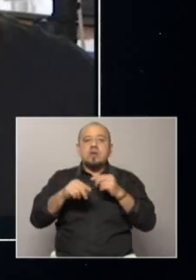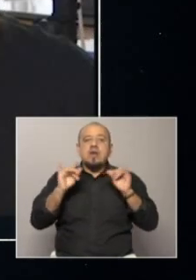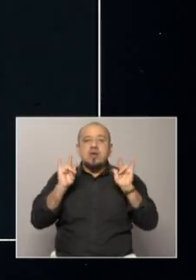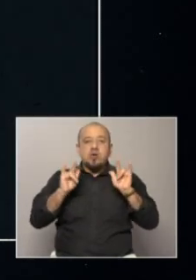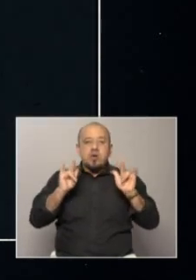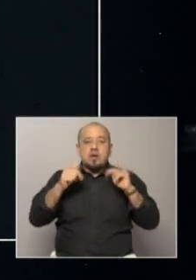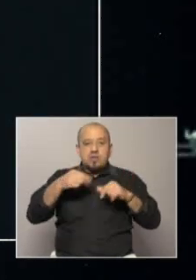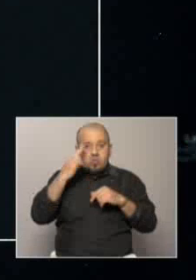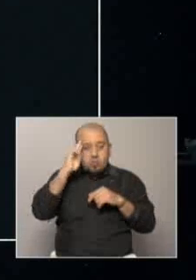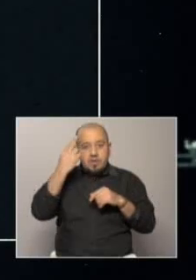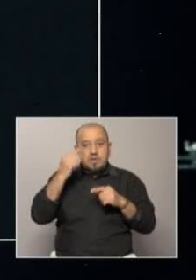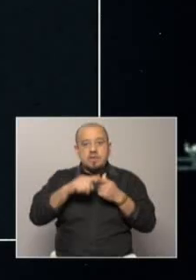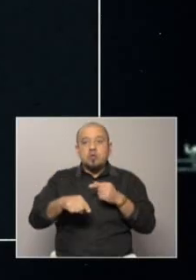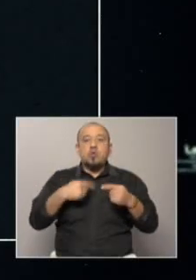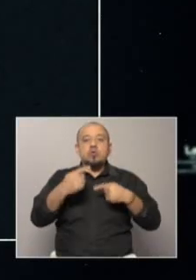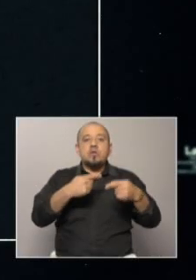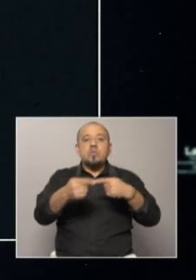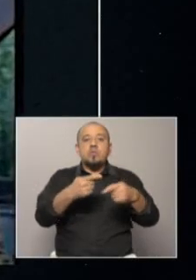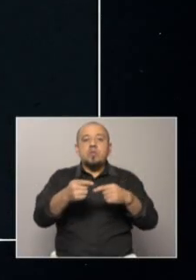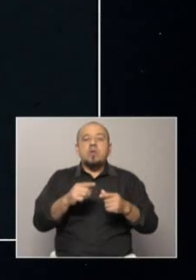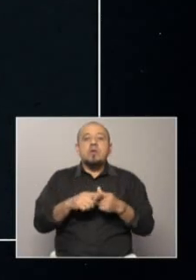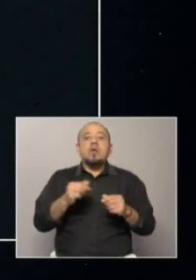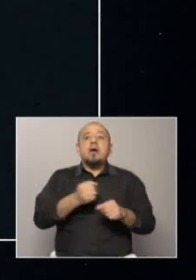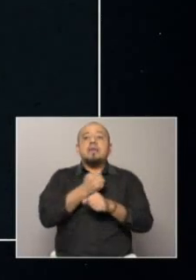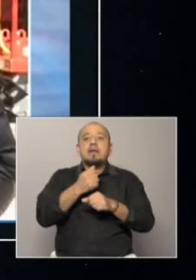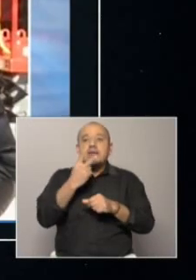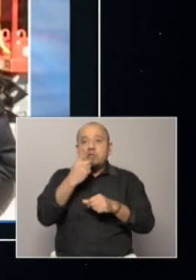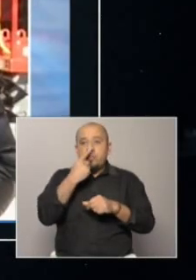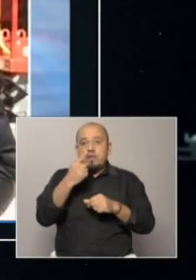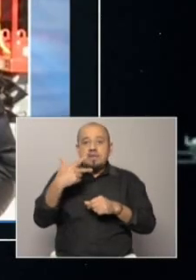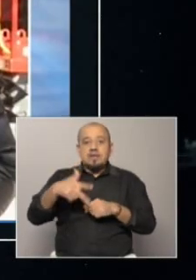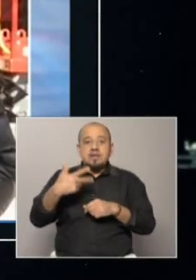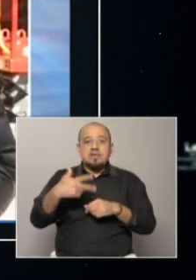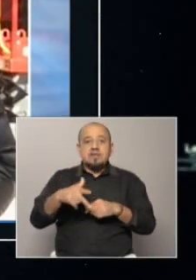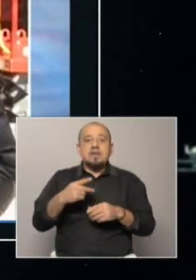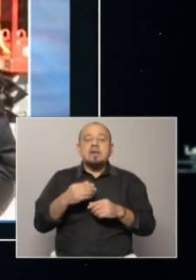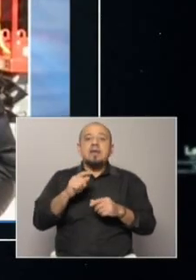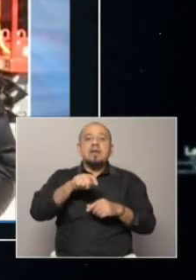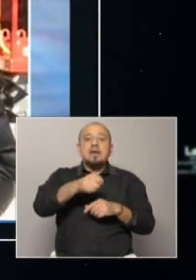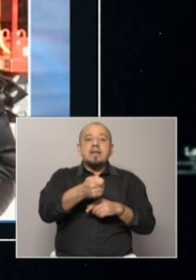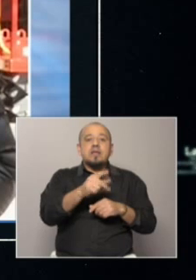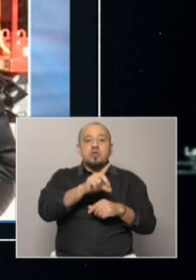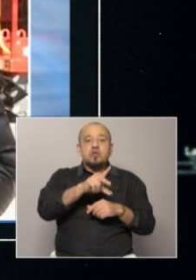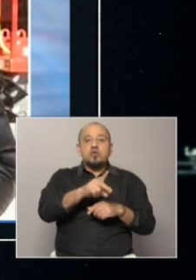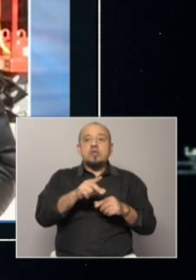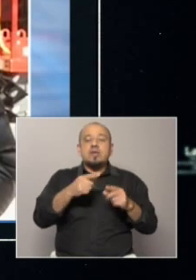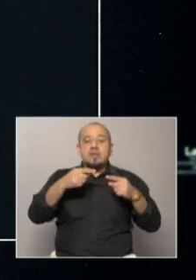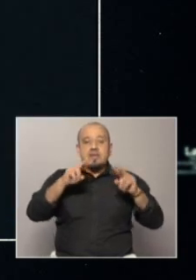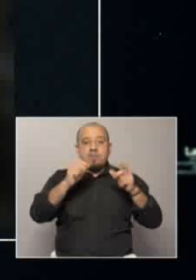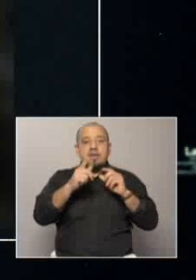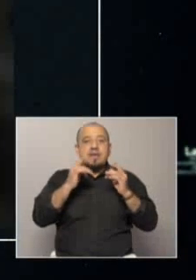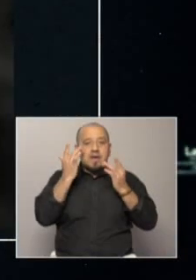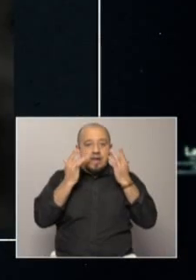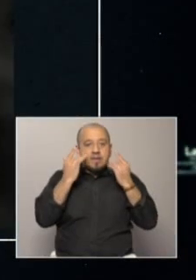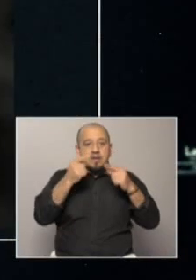rock uruguayo. Con La Púa siguió dando vueltas y vueltas hasta que en el 2013 se sumó a Telemundo, donde estuvo a cargo de la sección de espectáculos,